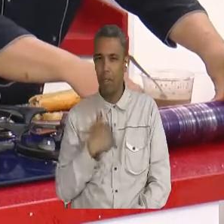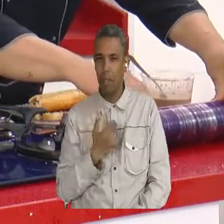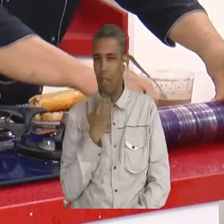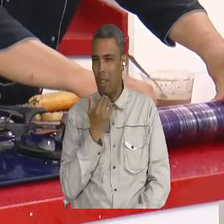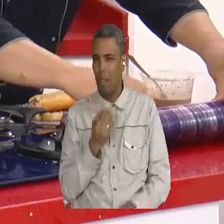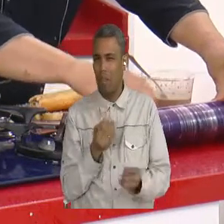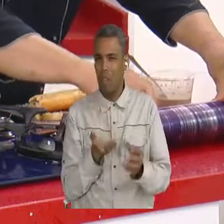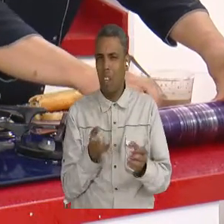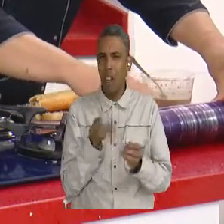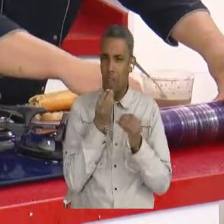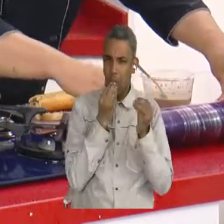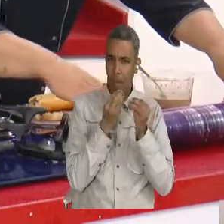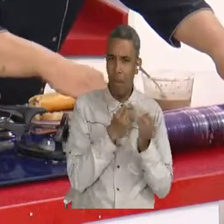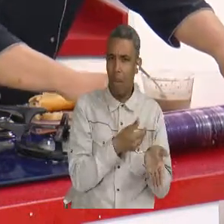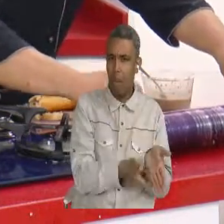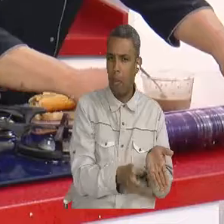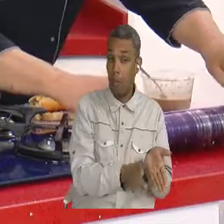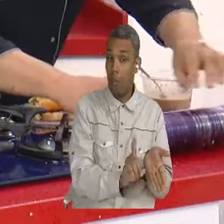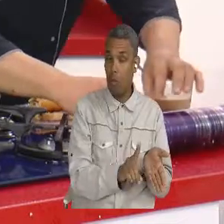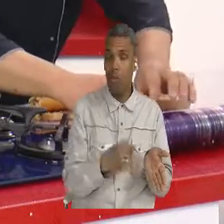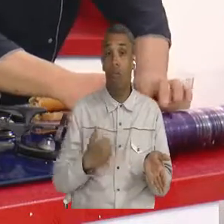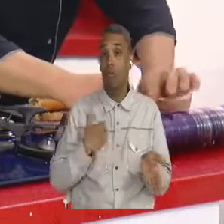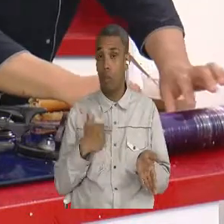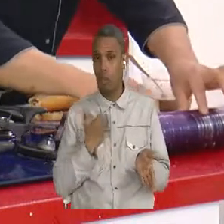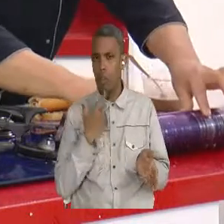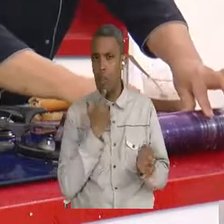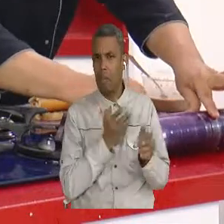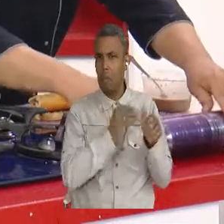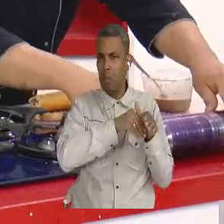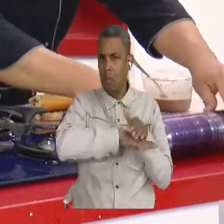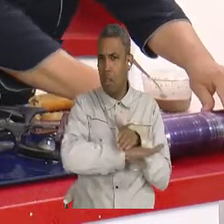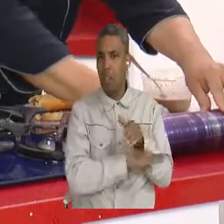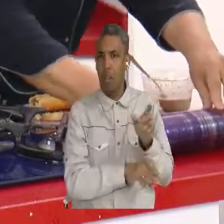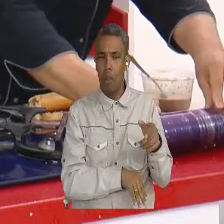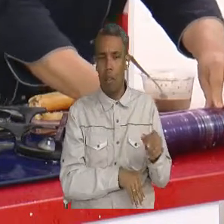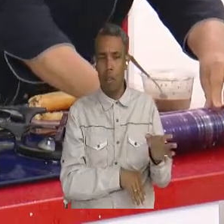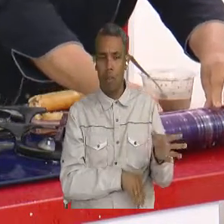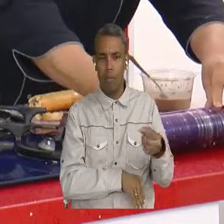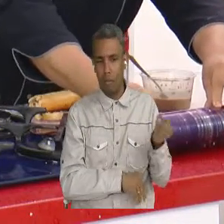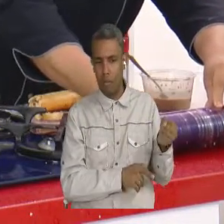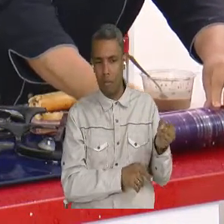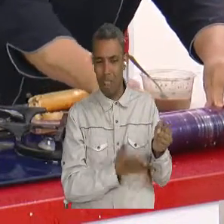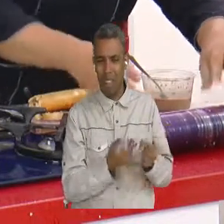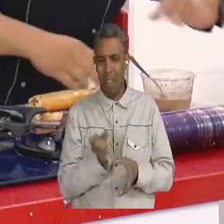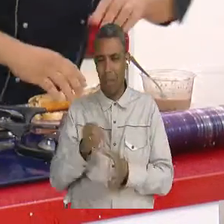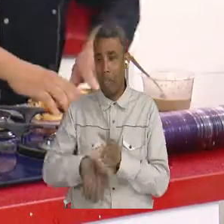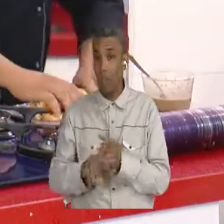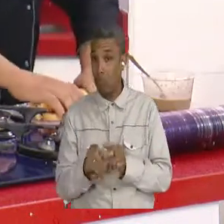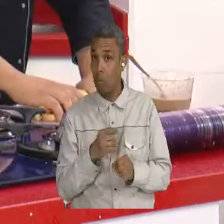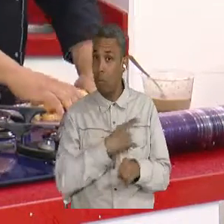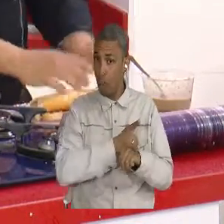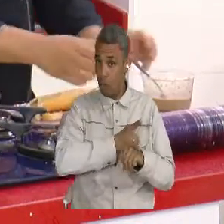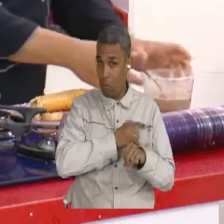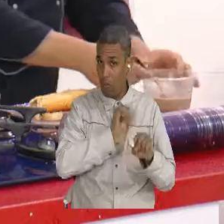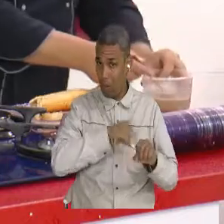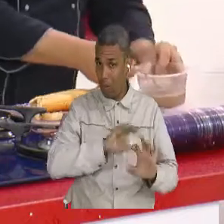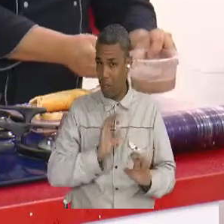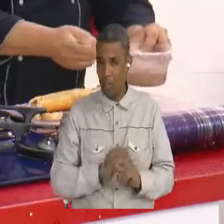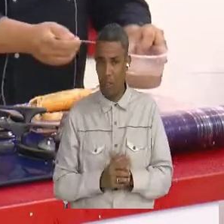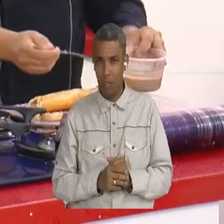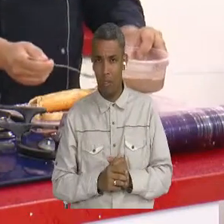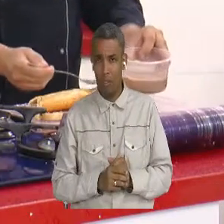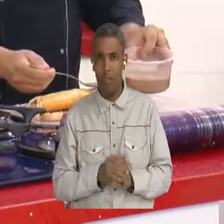la comida. Sí, claro que sí. Lo que va algo que vaya quedando y se pueda utilizar. No desperdiciarlo, sino... Sí. Se pueden hacer. En mi cocina y en